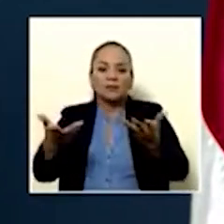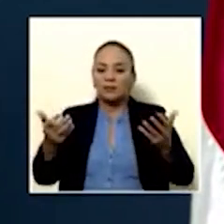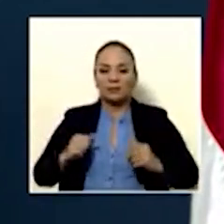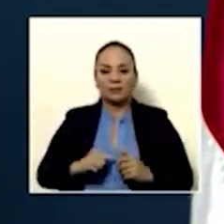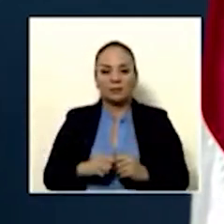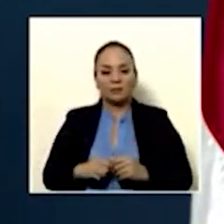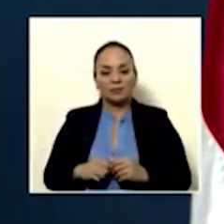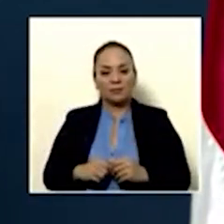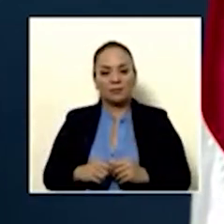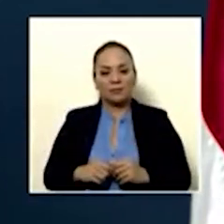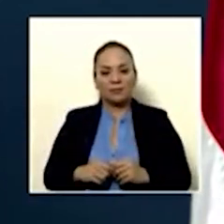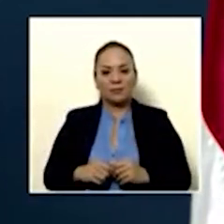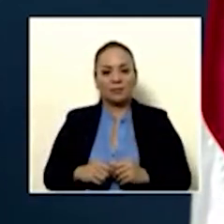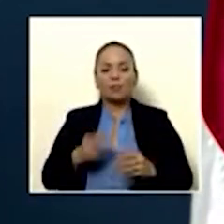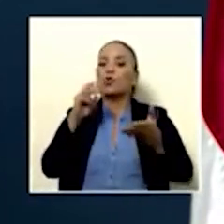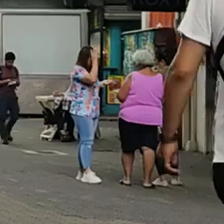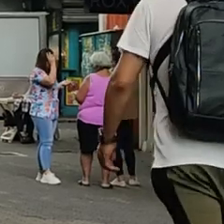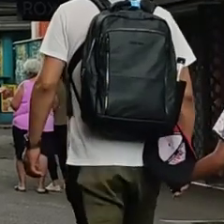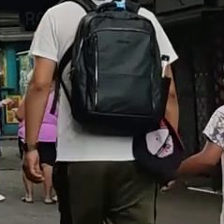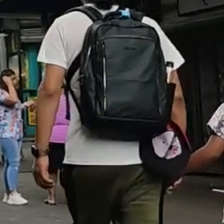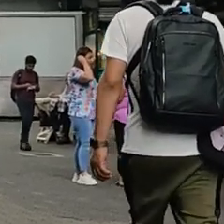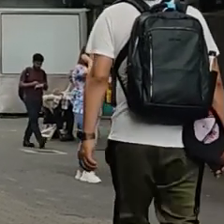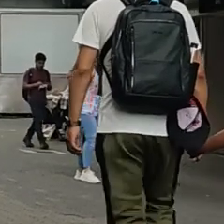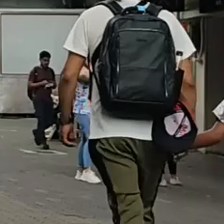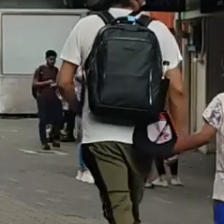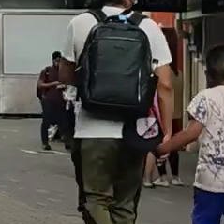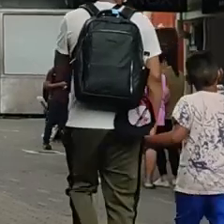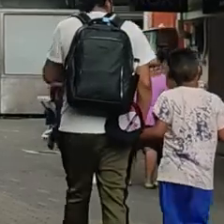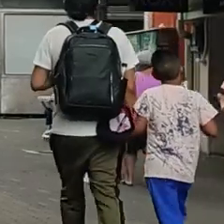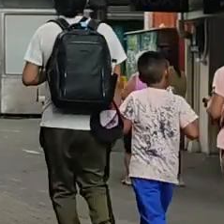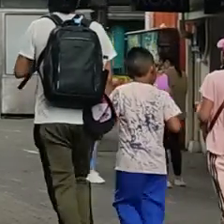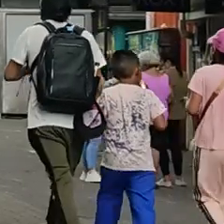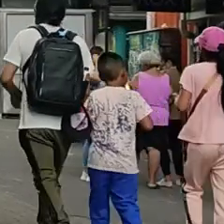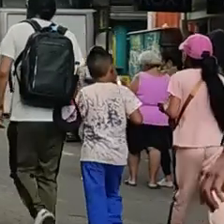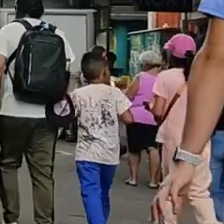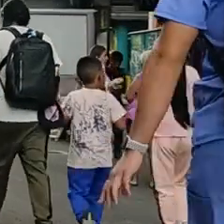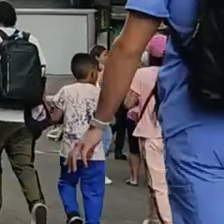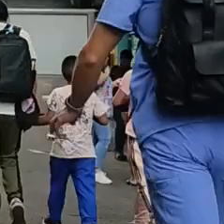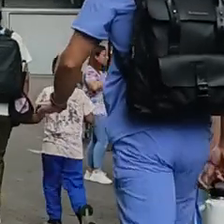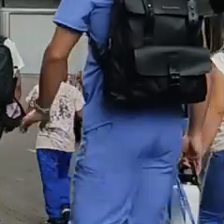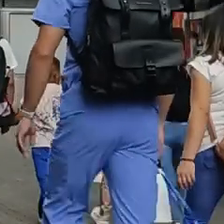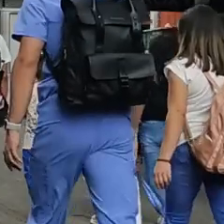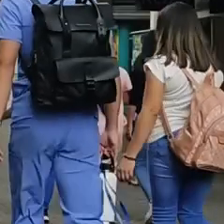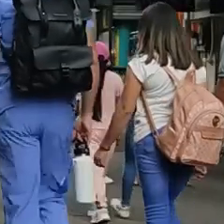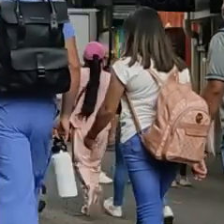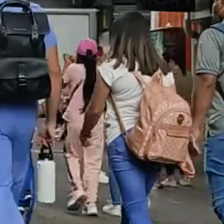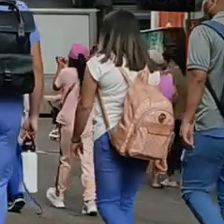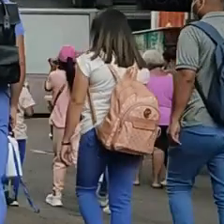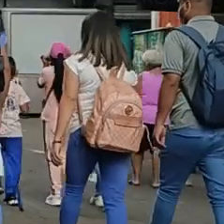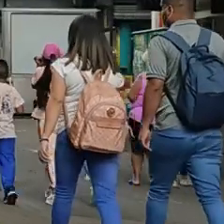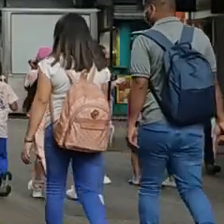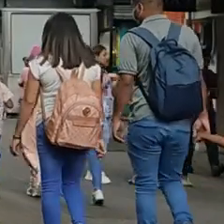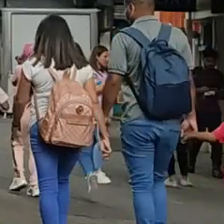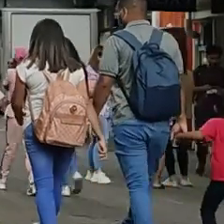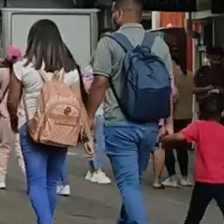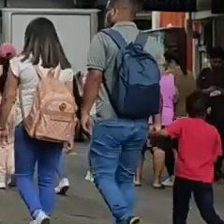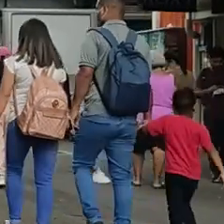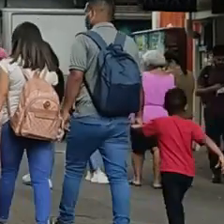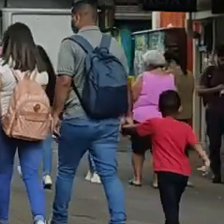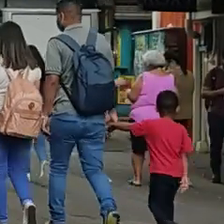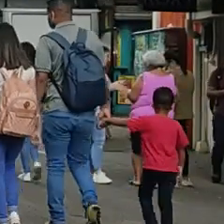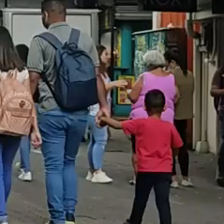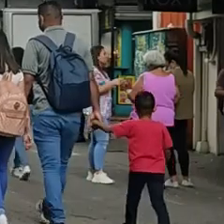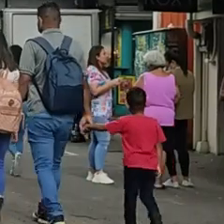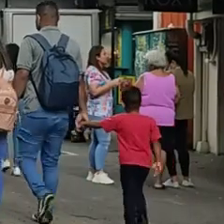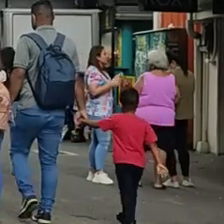no es que vamos a hacer un país malo Gabriela Rodríguez ex relatora especial de la Organización de Naciones Unidas